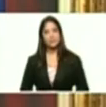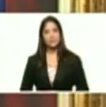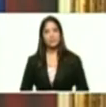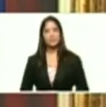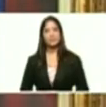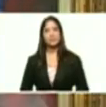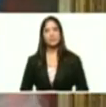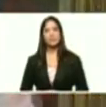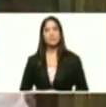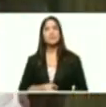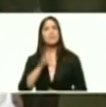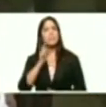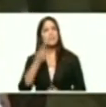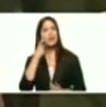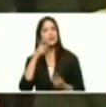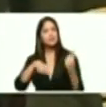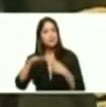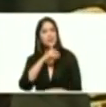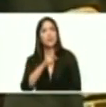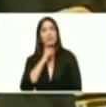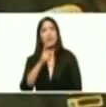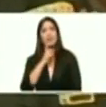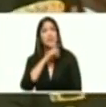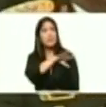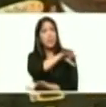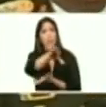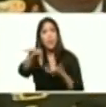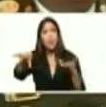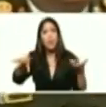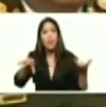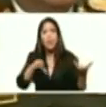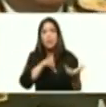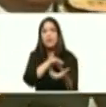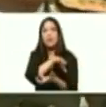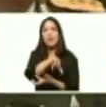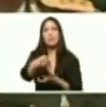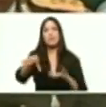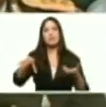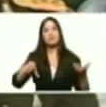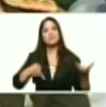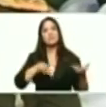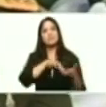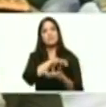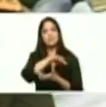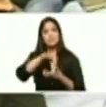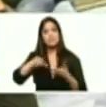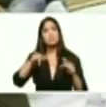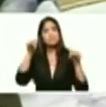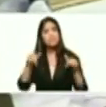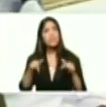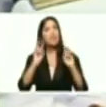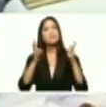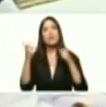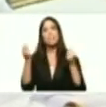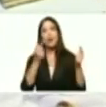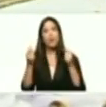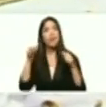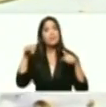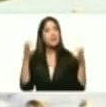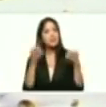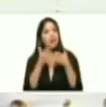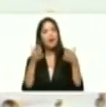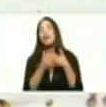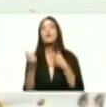encarar las dificultades de esta tormenta que se nos ha presentado en el campo económico, de esta guerra